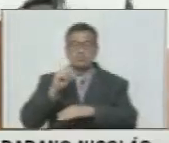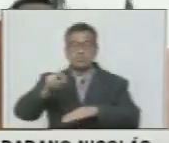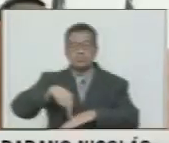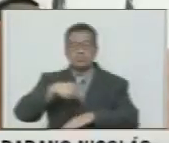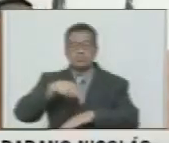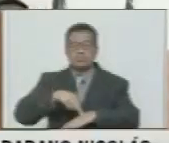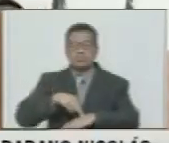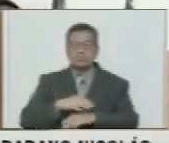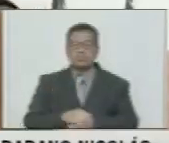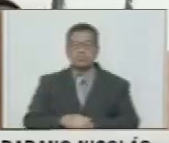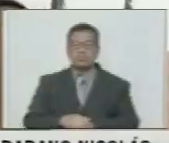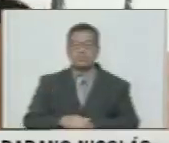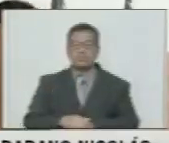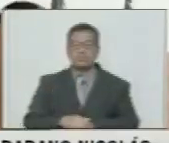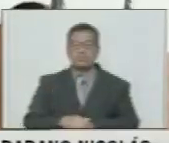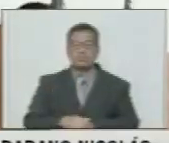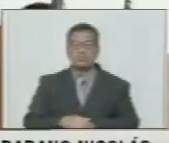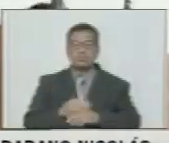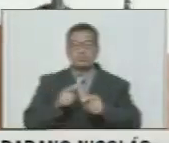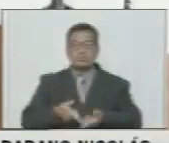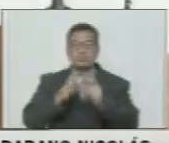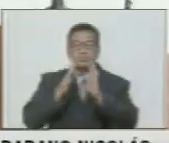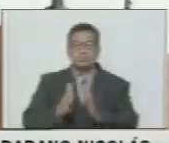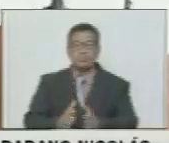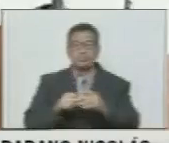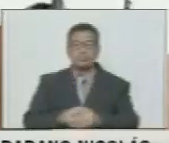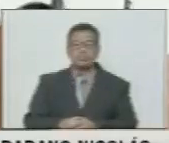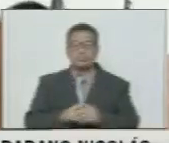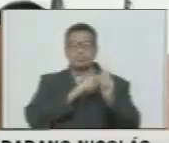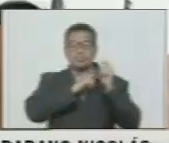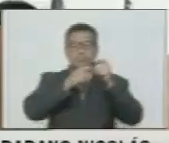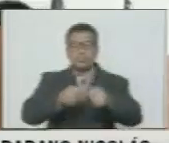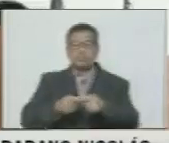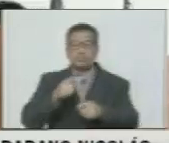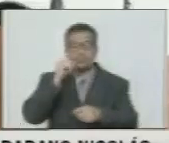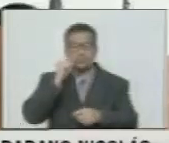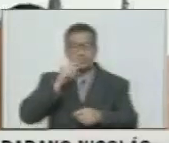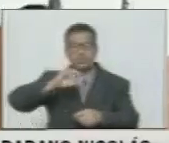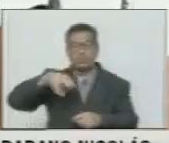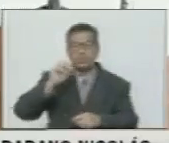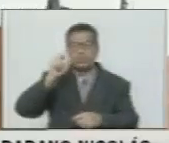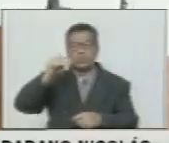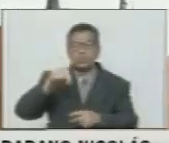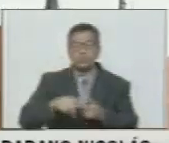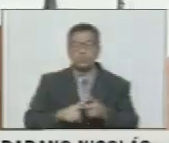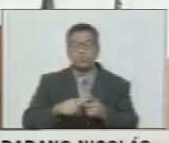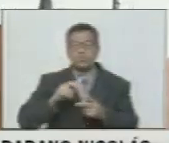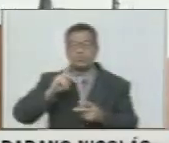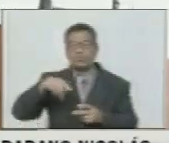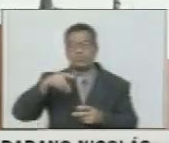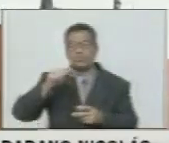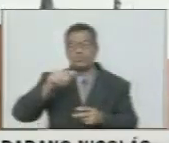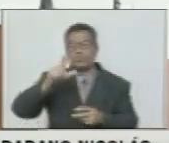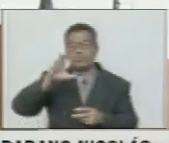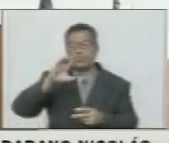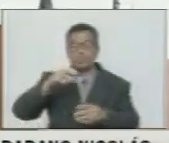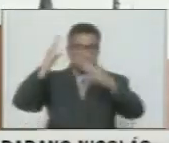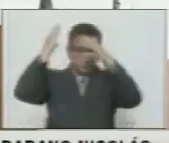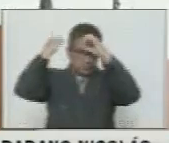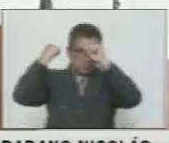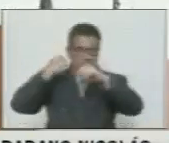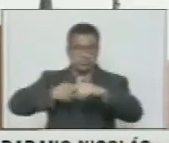ante esta Asamblea Nacional la autorización de la designación del ciudadano Juan Bautista Arias Palacios